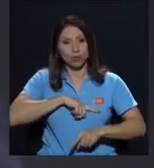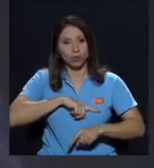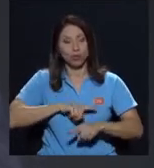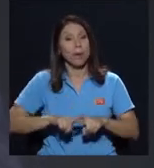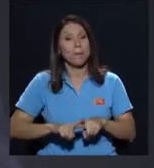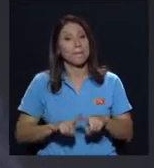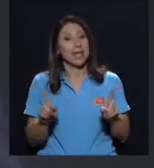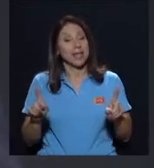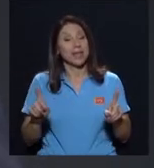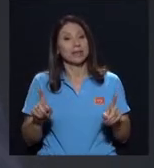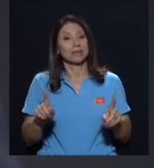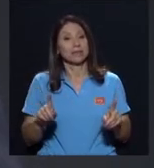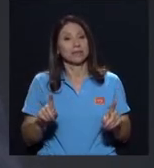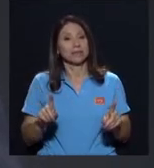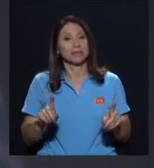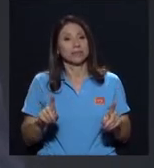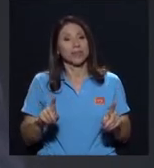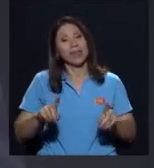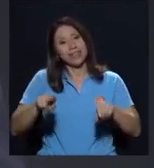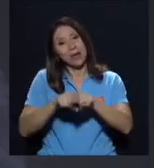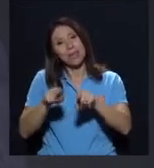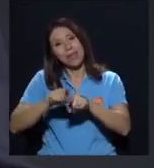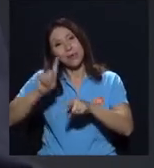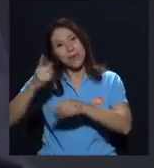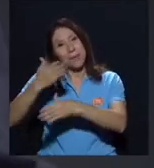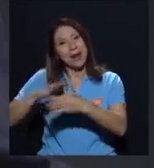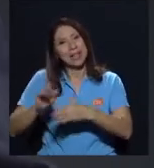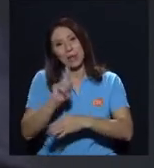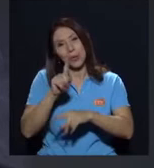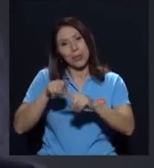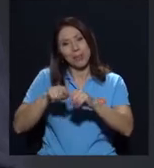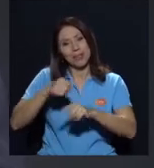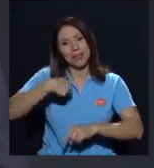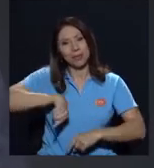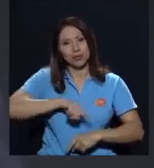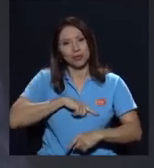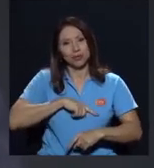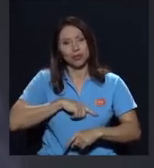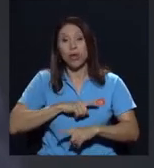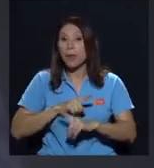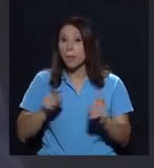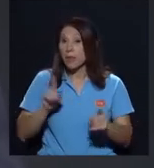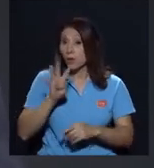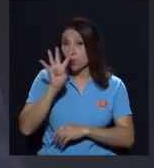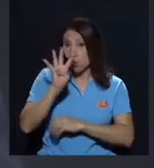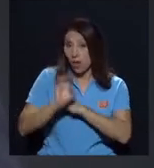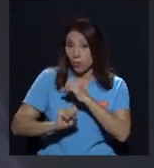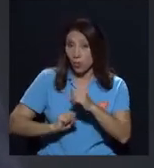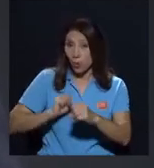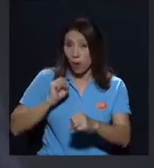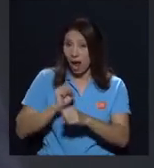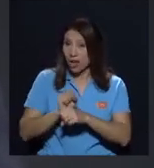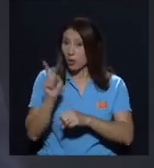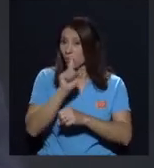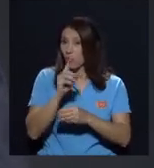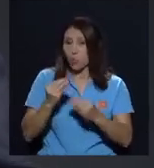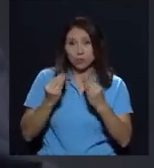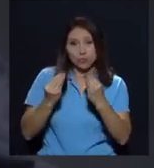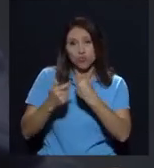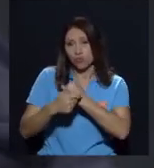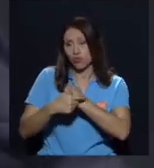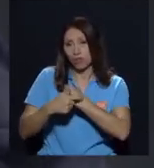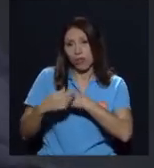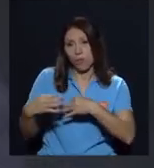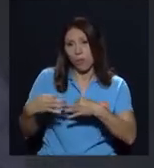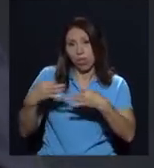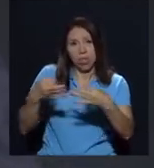depende de nosotros bueno este típico cuatro años tampoco es un periodo muy muy extenso hay alguna algunos